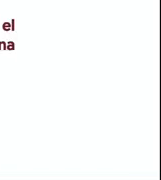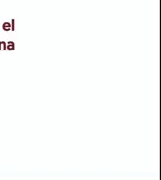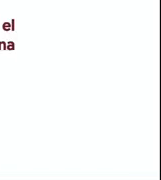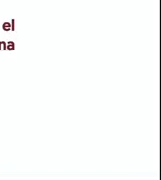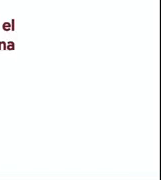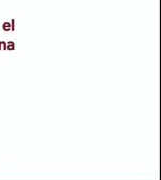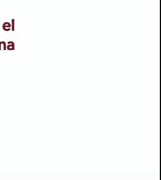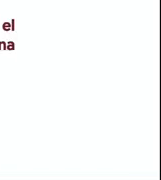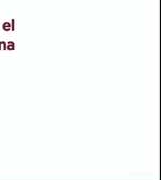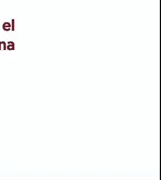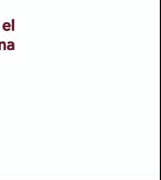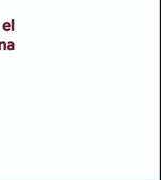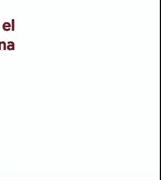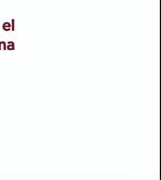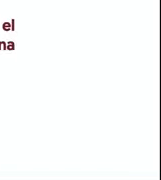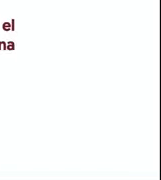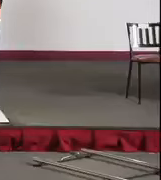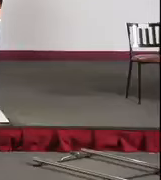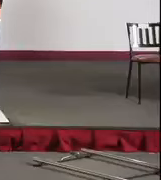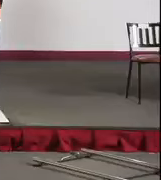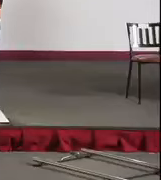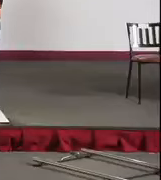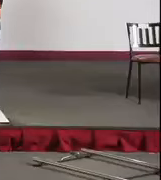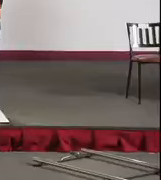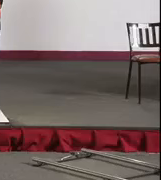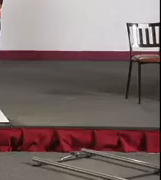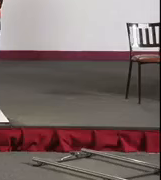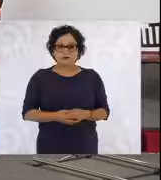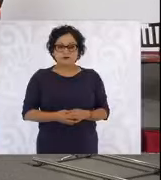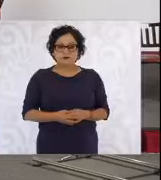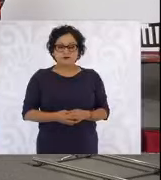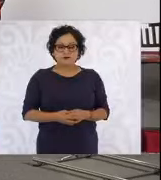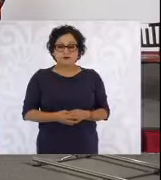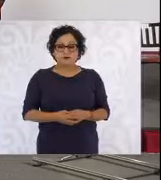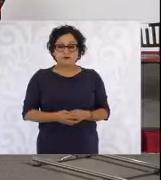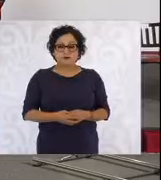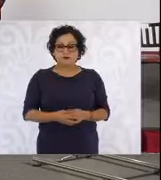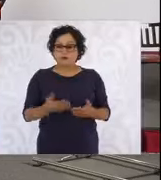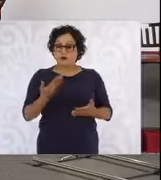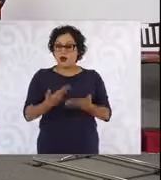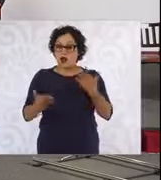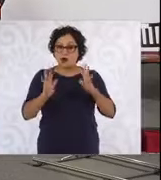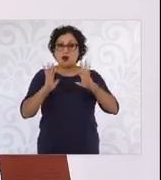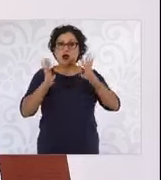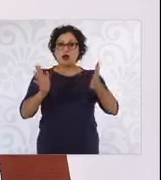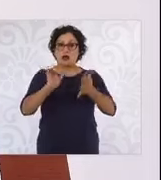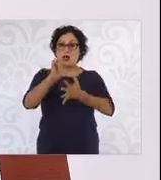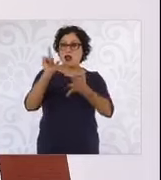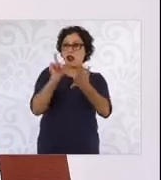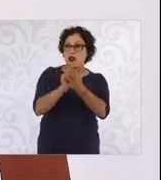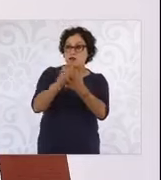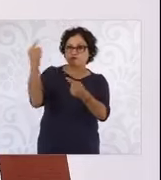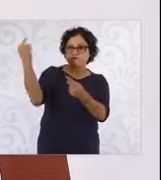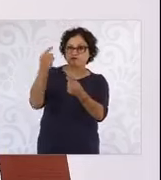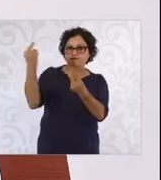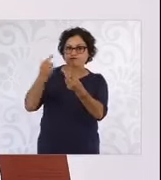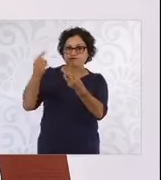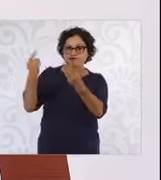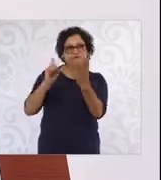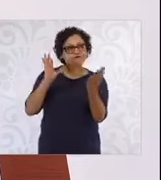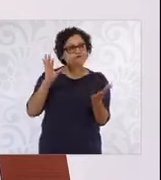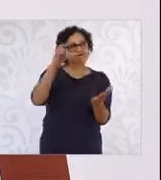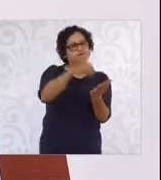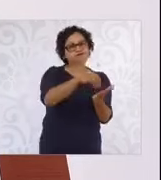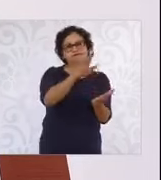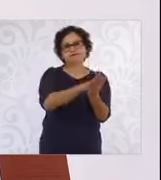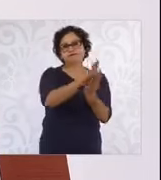se consagren en la Constitución, es un avance y un ejemplo de vanguardia a nivel